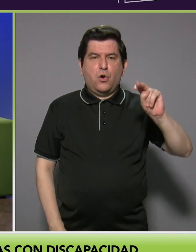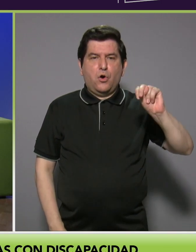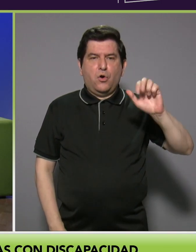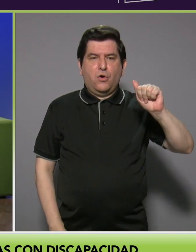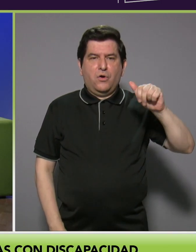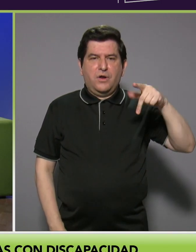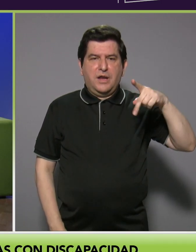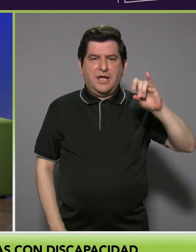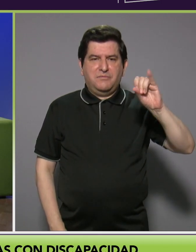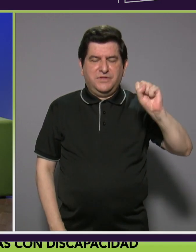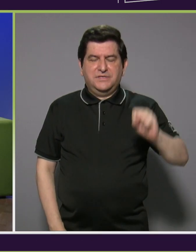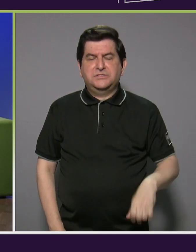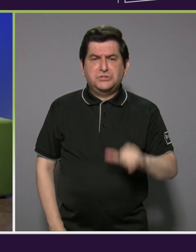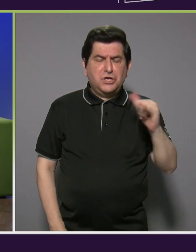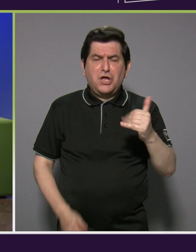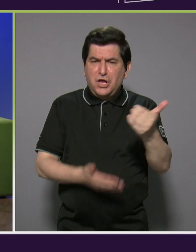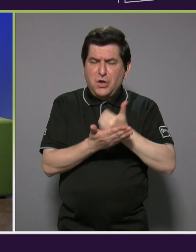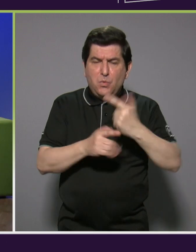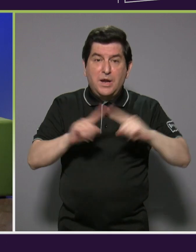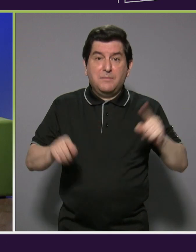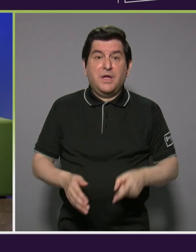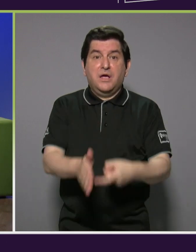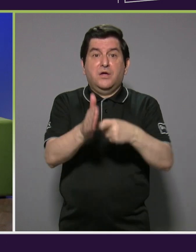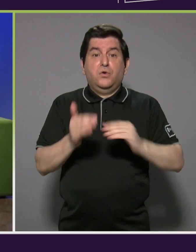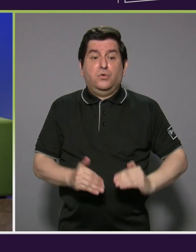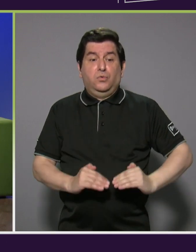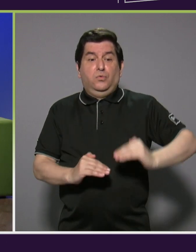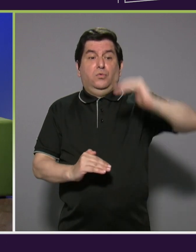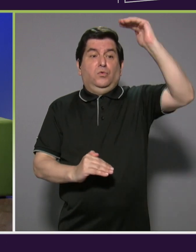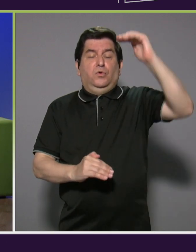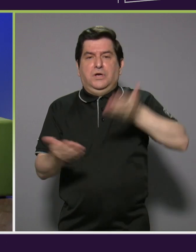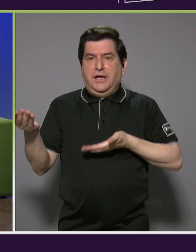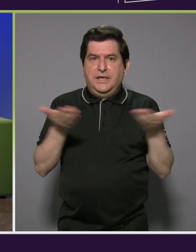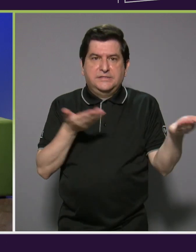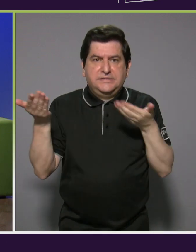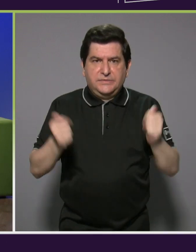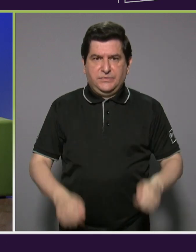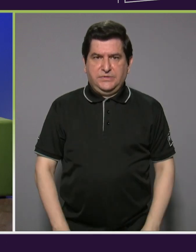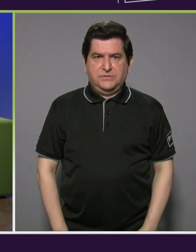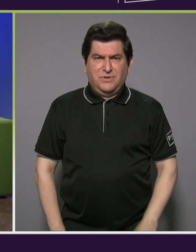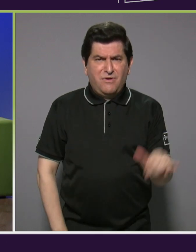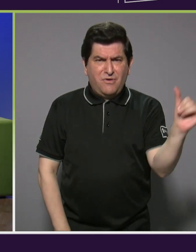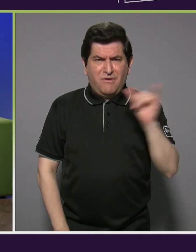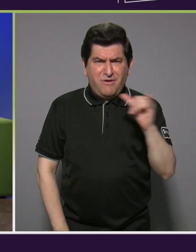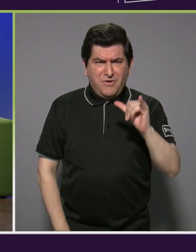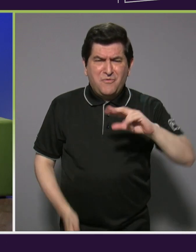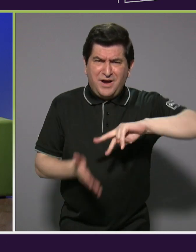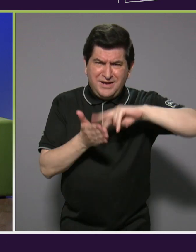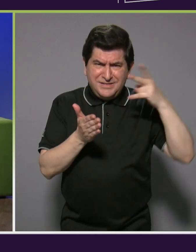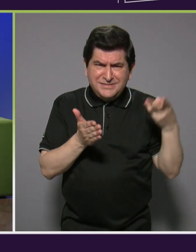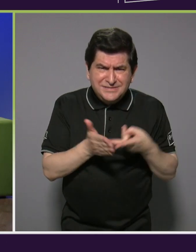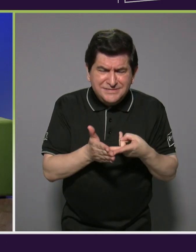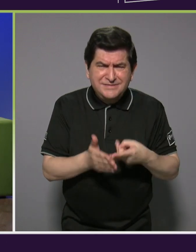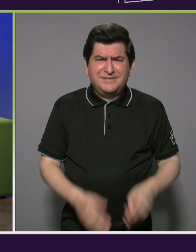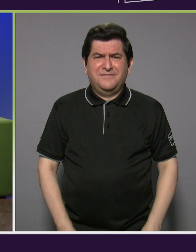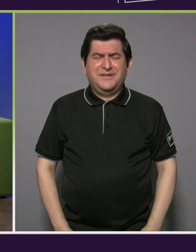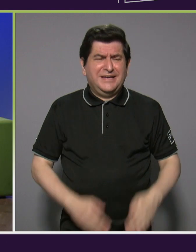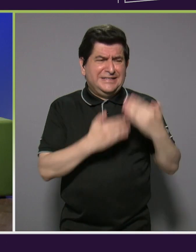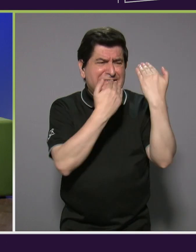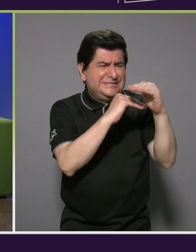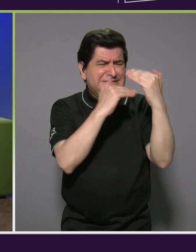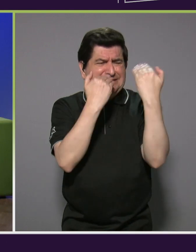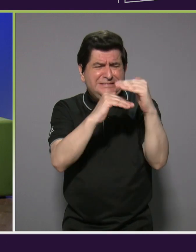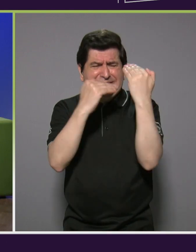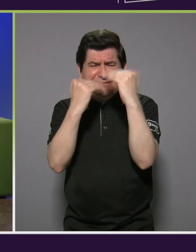mismos recursos, pero con una mayor demanda de servicios que también les genera muchísimas